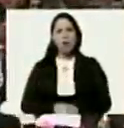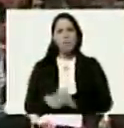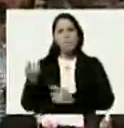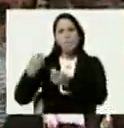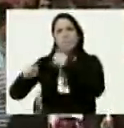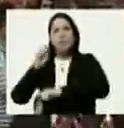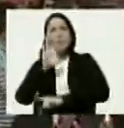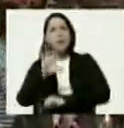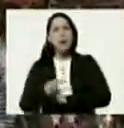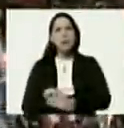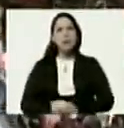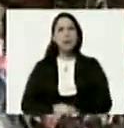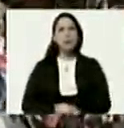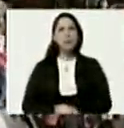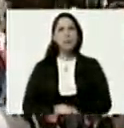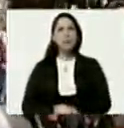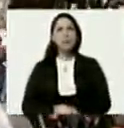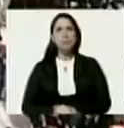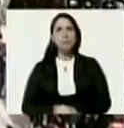¡Vendepatria!